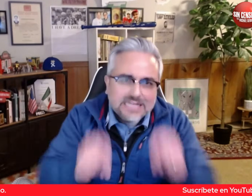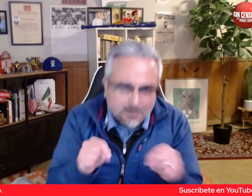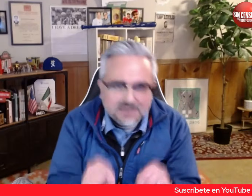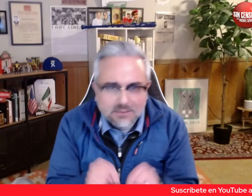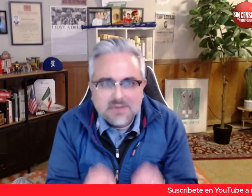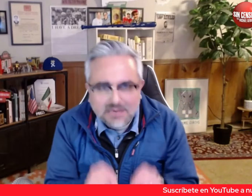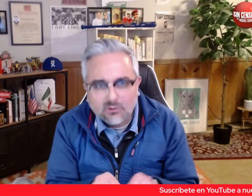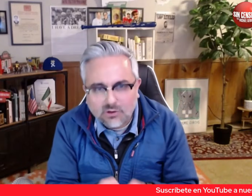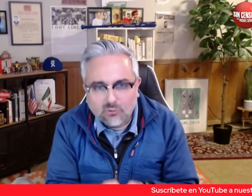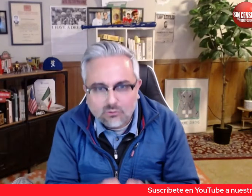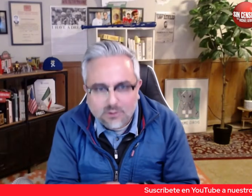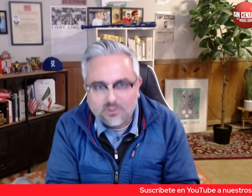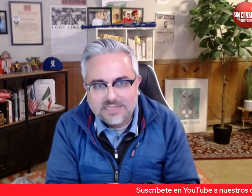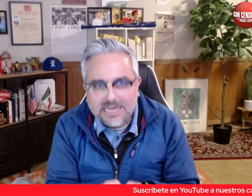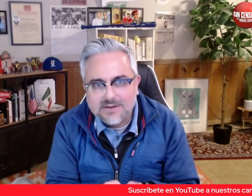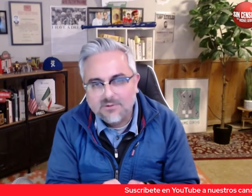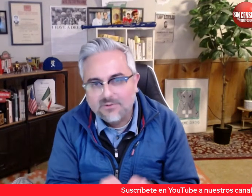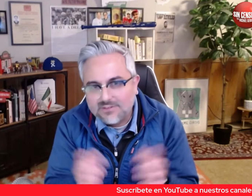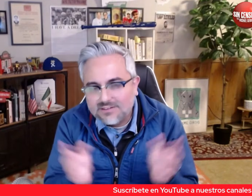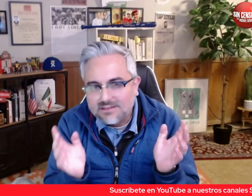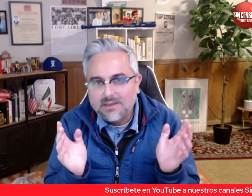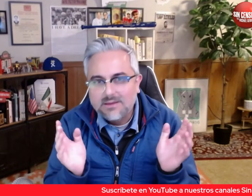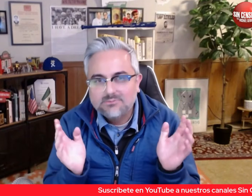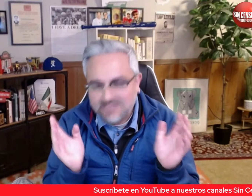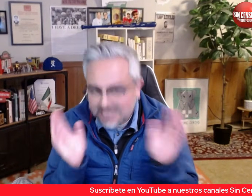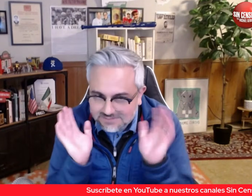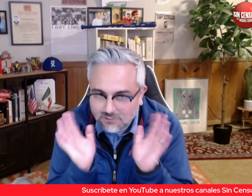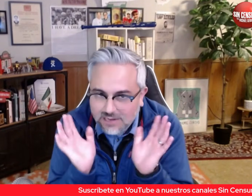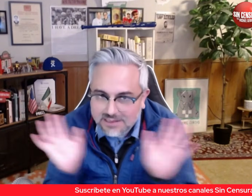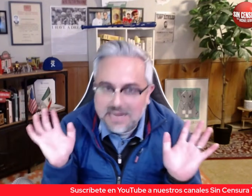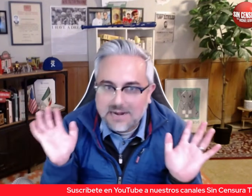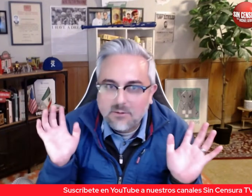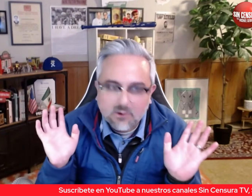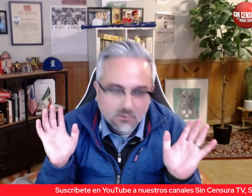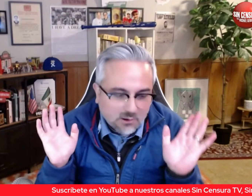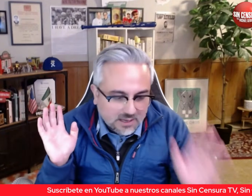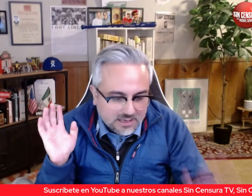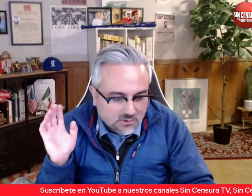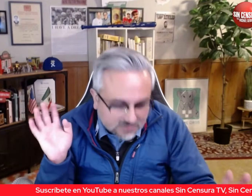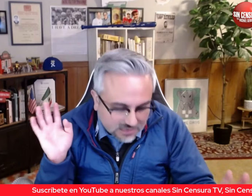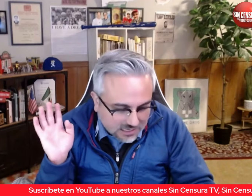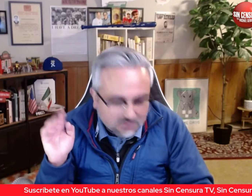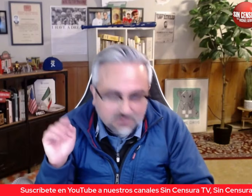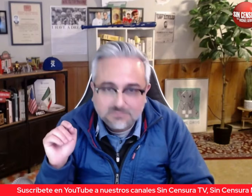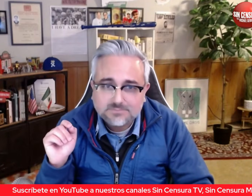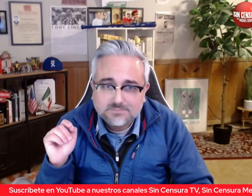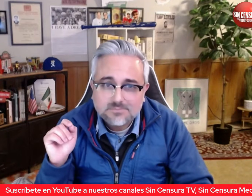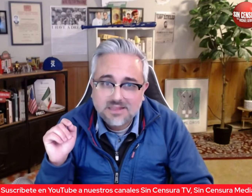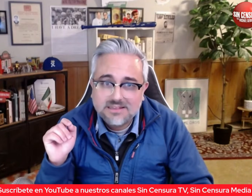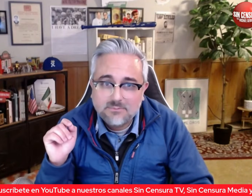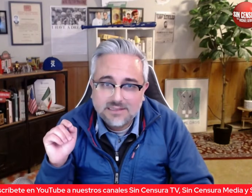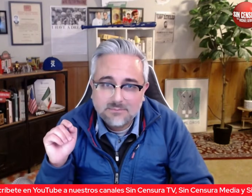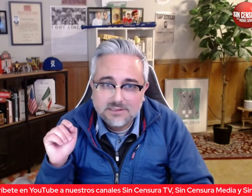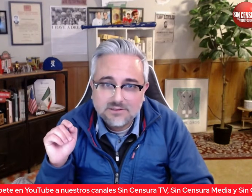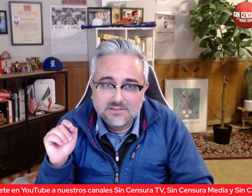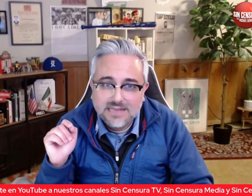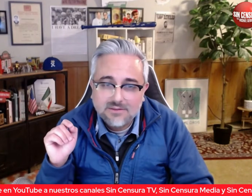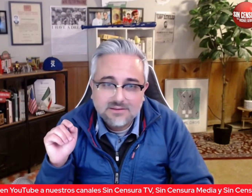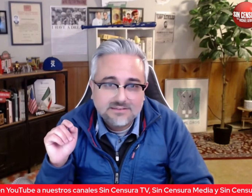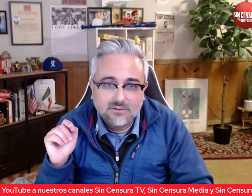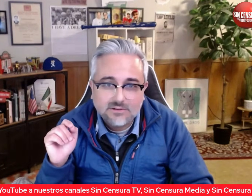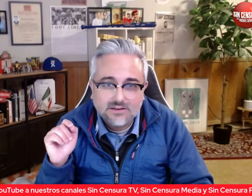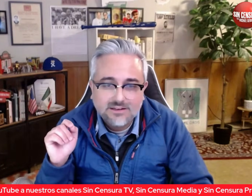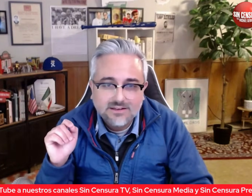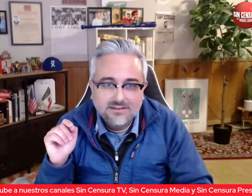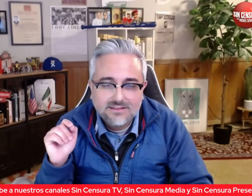sí, también en México se consume el fentanilo. Entonces, chance no la DEA, ¿no? Pero a lo mejor ahí USAID o el Departamento de Estado, ahí